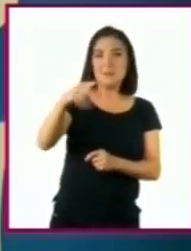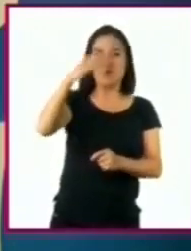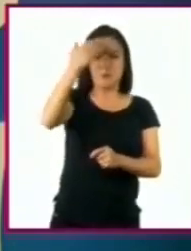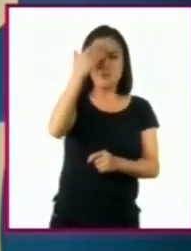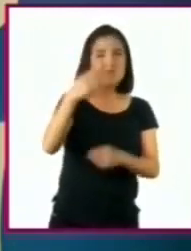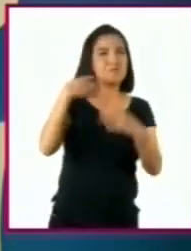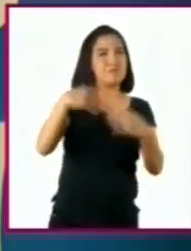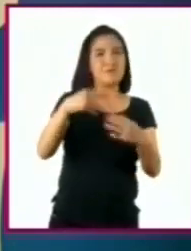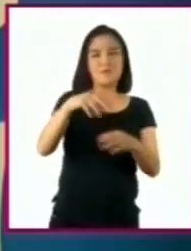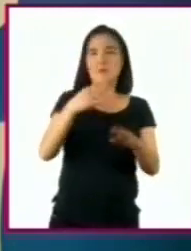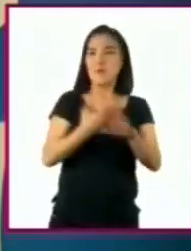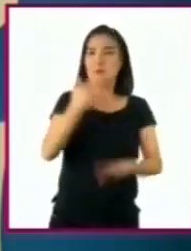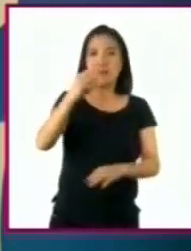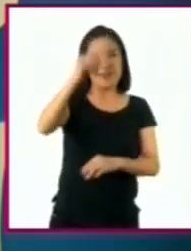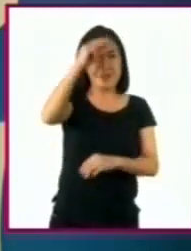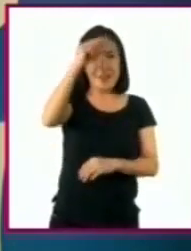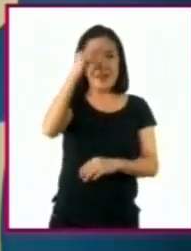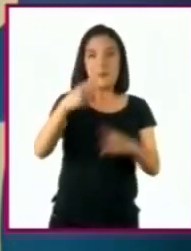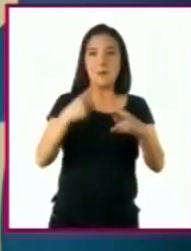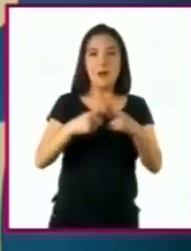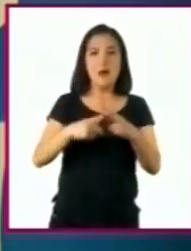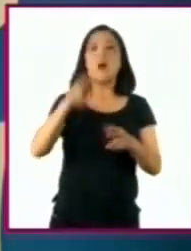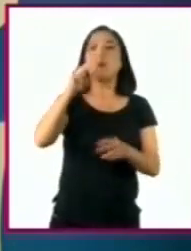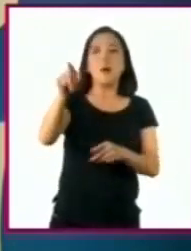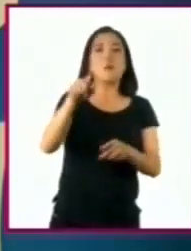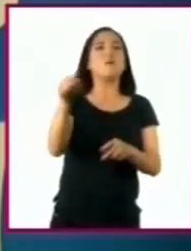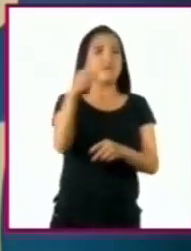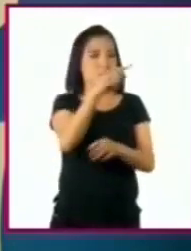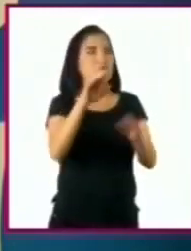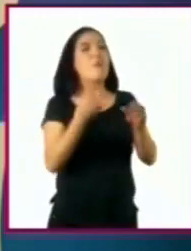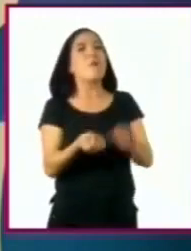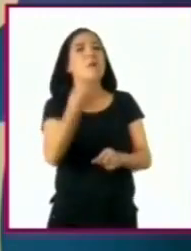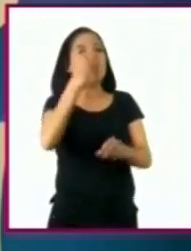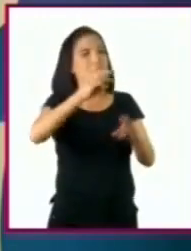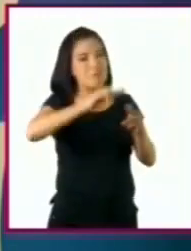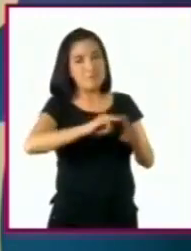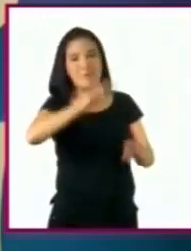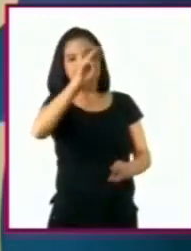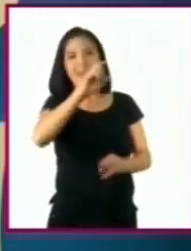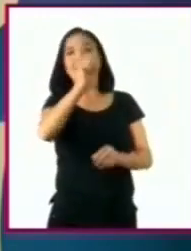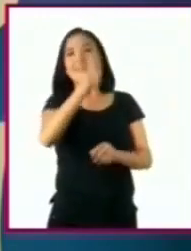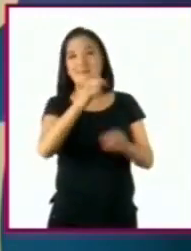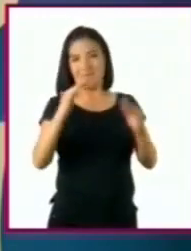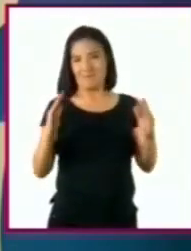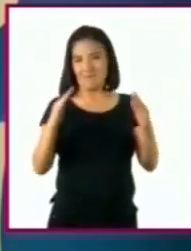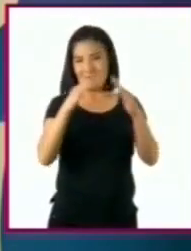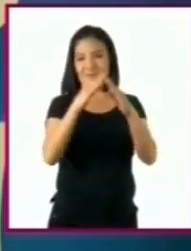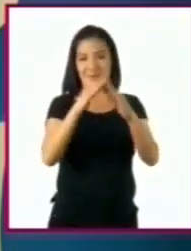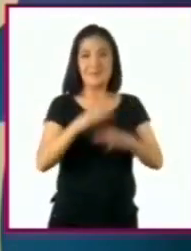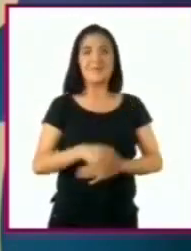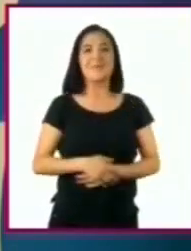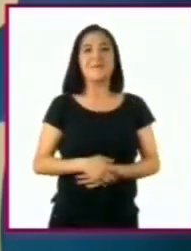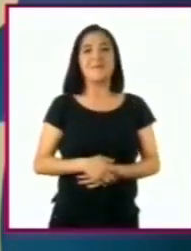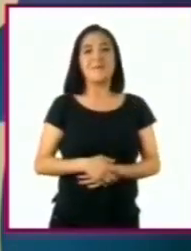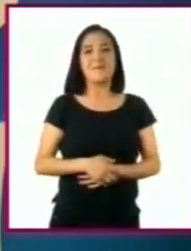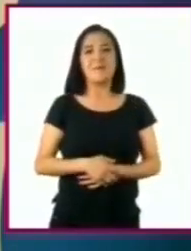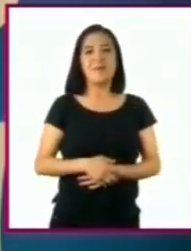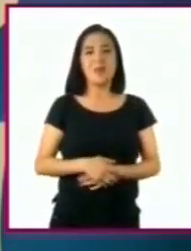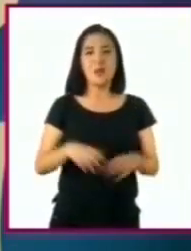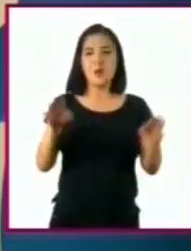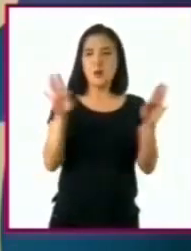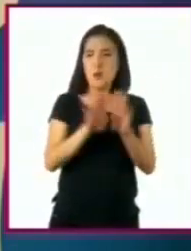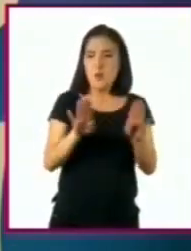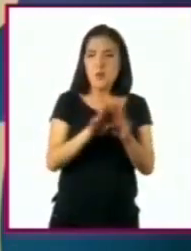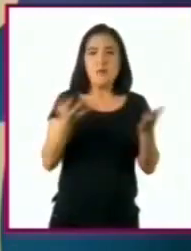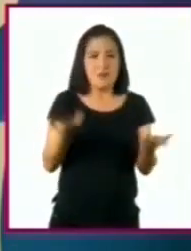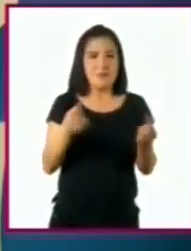le propuso que calculara la altura de ese majestuoso monumento, es decir, la altura de la pirámide. ¿Cómo medir la